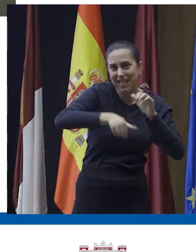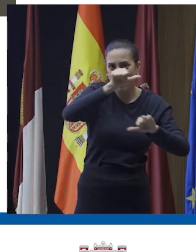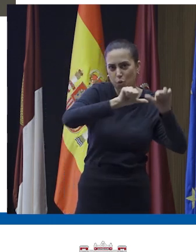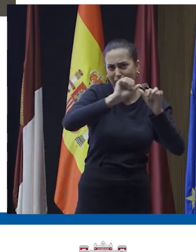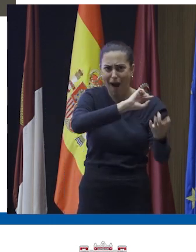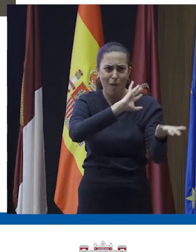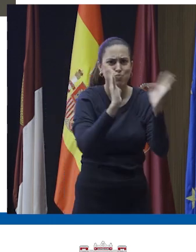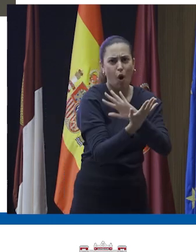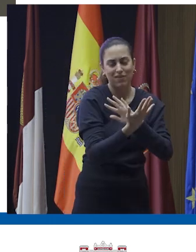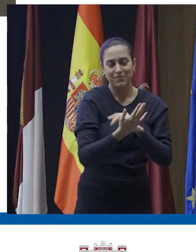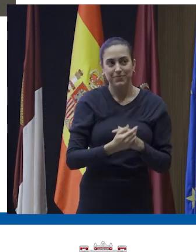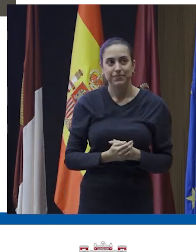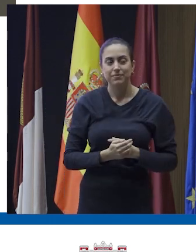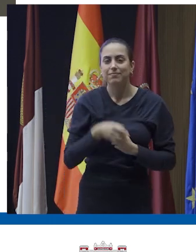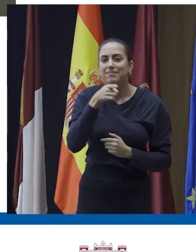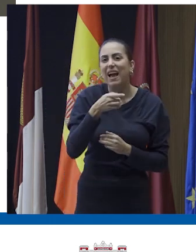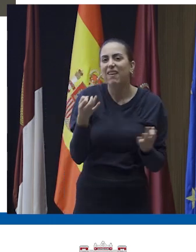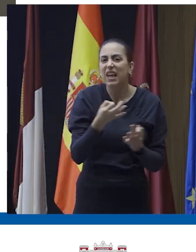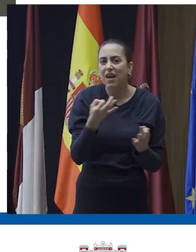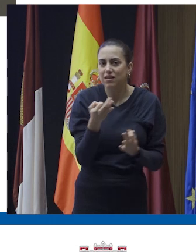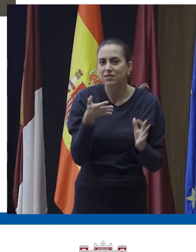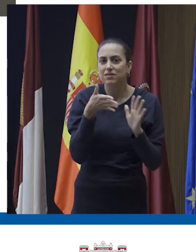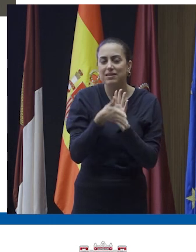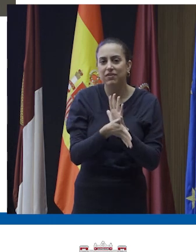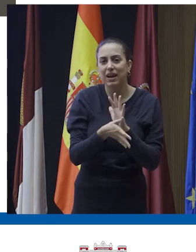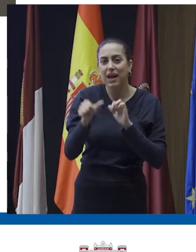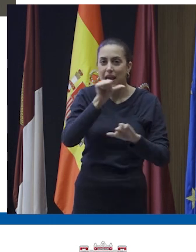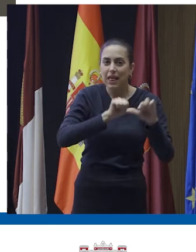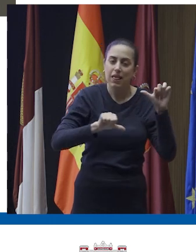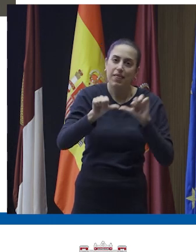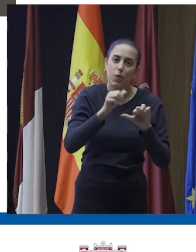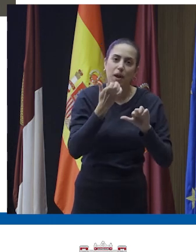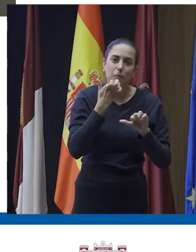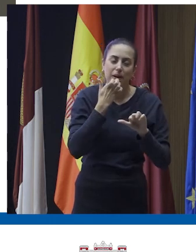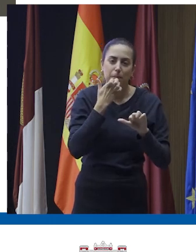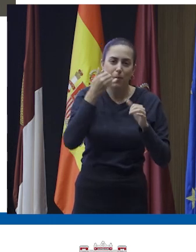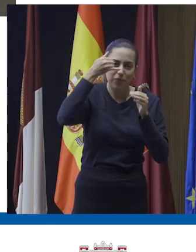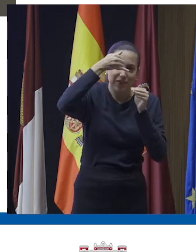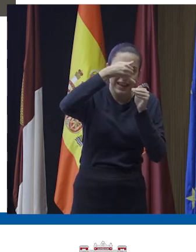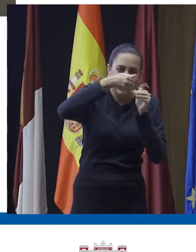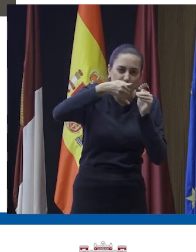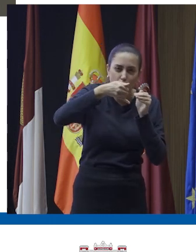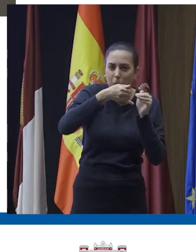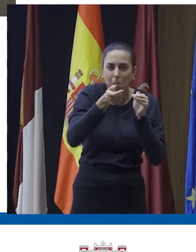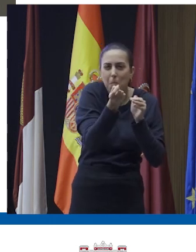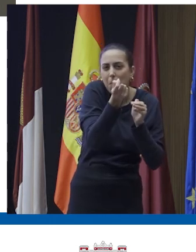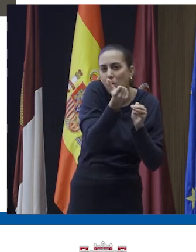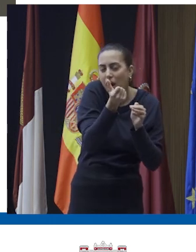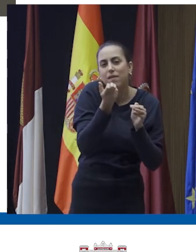qué consiste esto? Pues a través de una cirugía de mínima incisión. Normalmente entramos